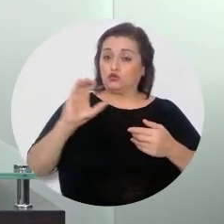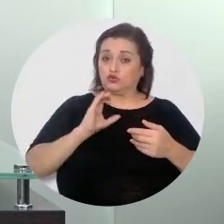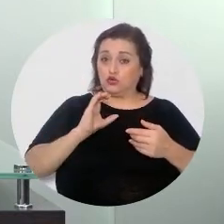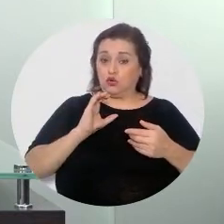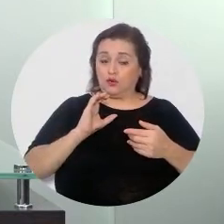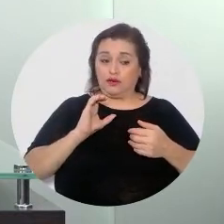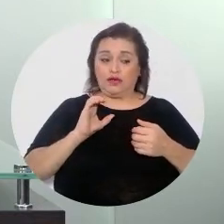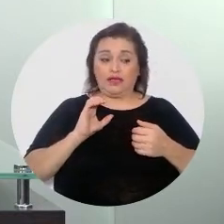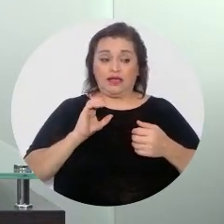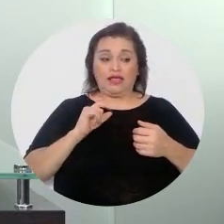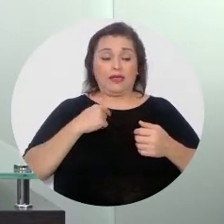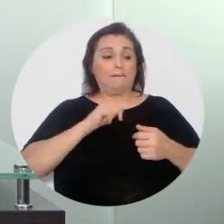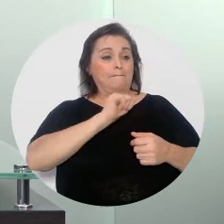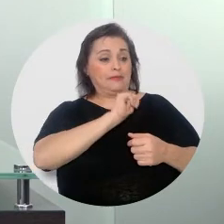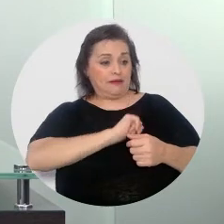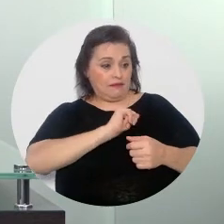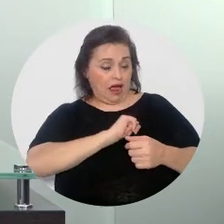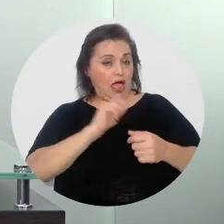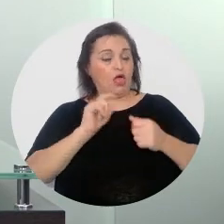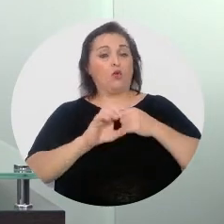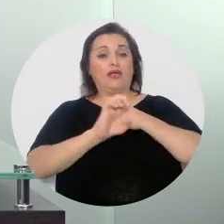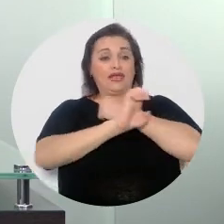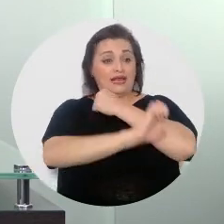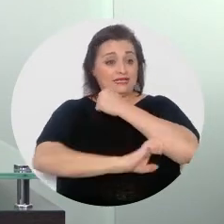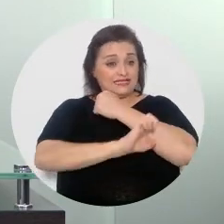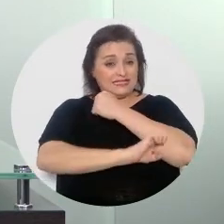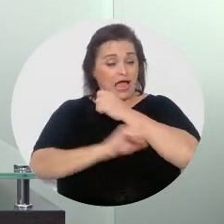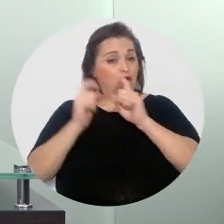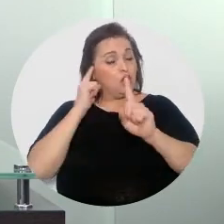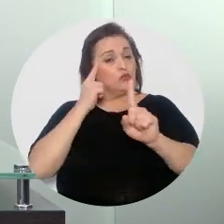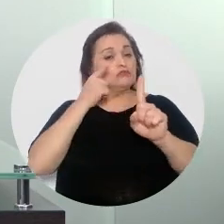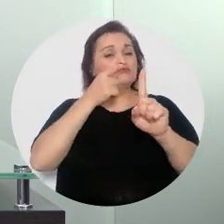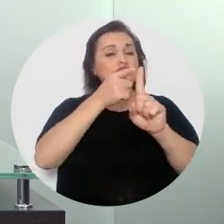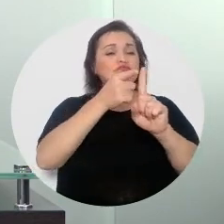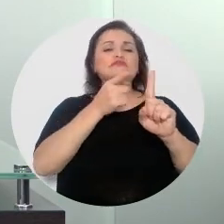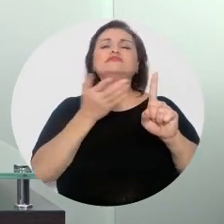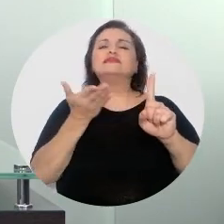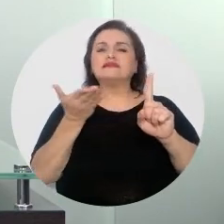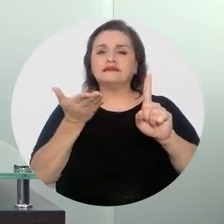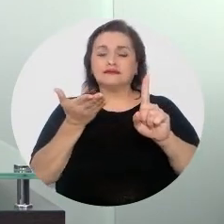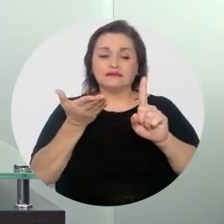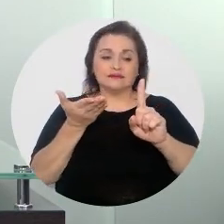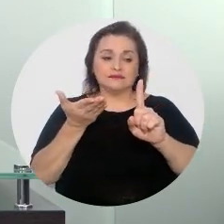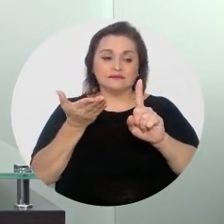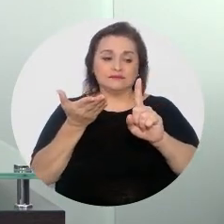contribución estatal se dirige a lo que tiene que ver con